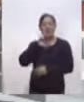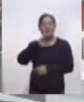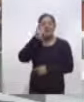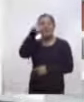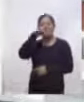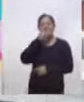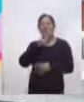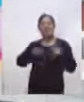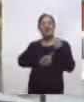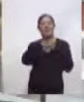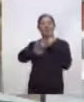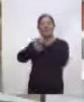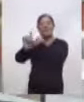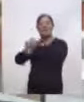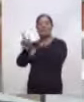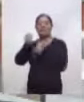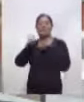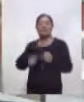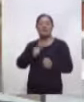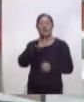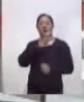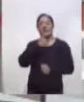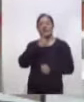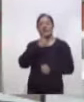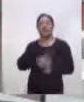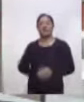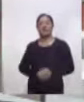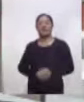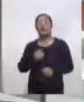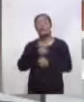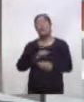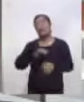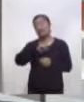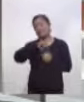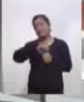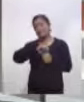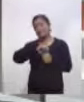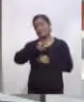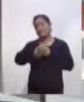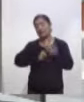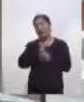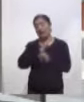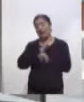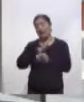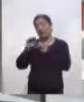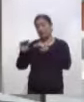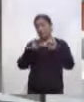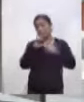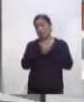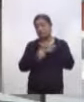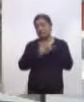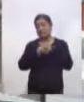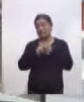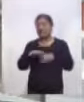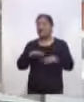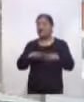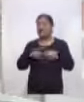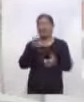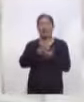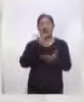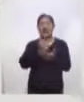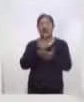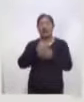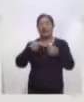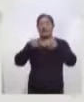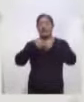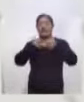Obrador. En información internacional, se agrava la crisis migratoria en la frontera greco-turca.